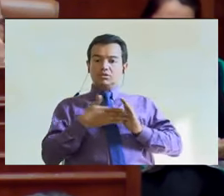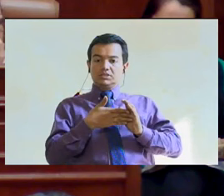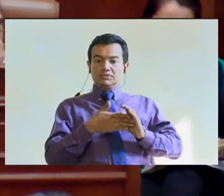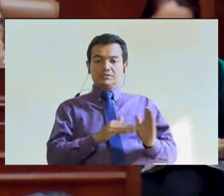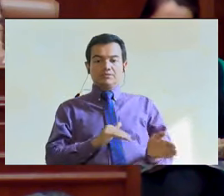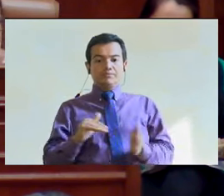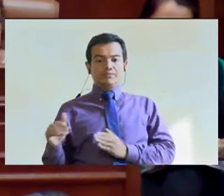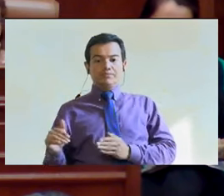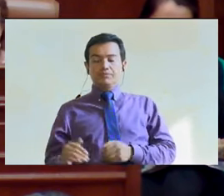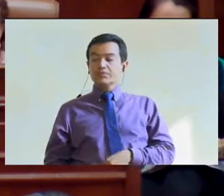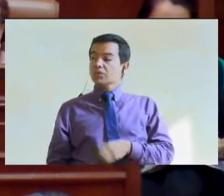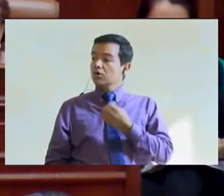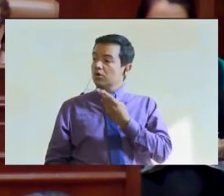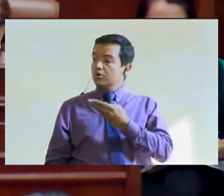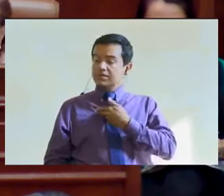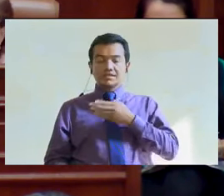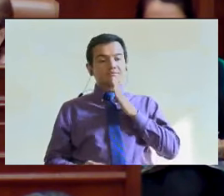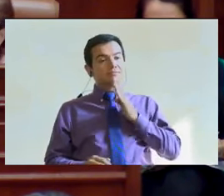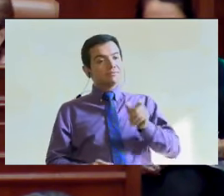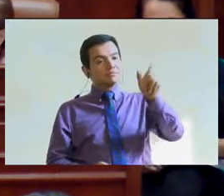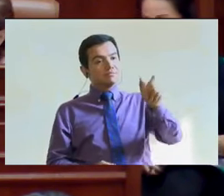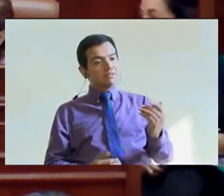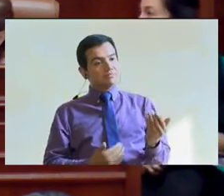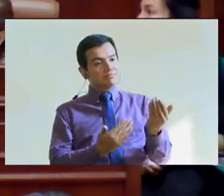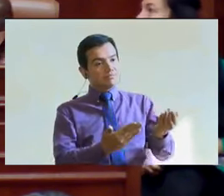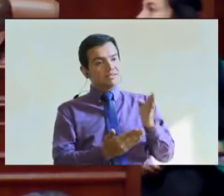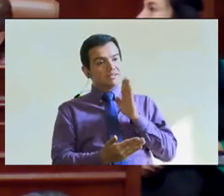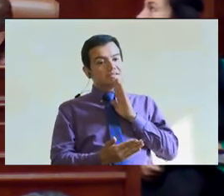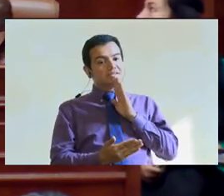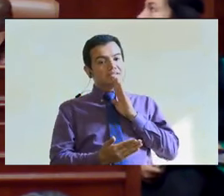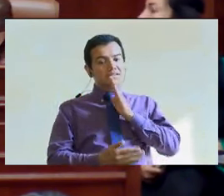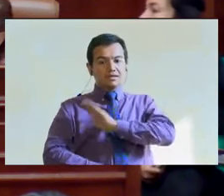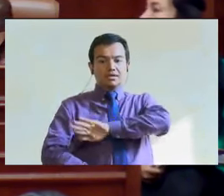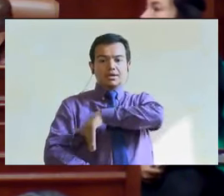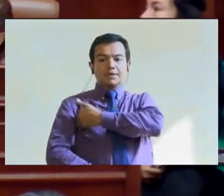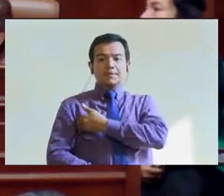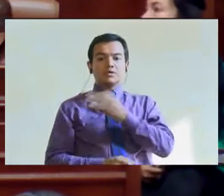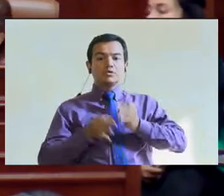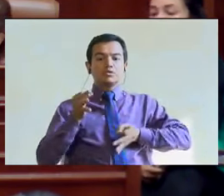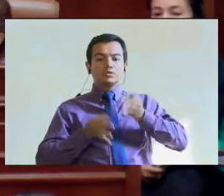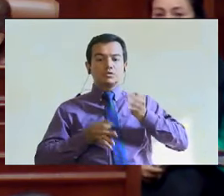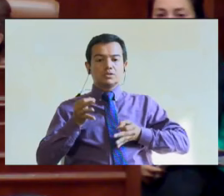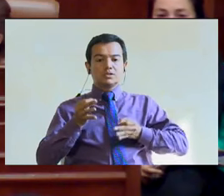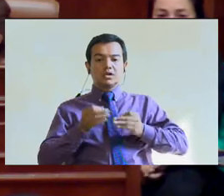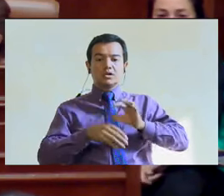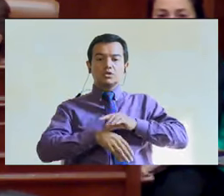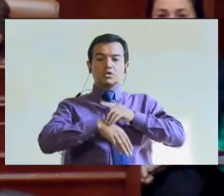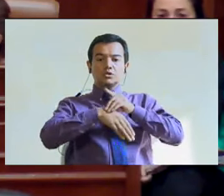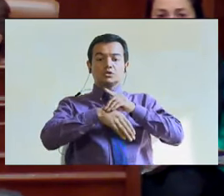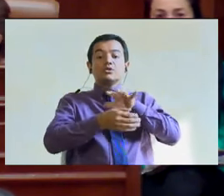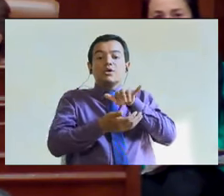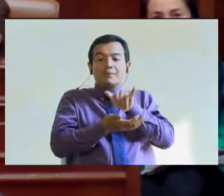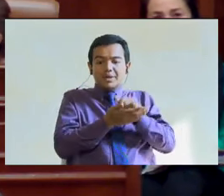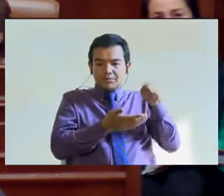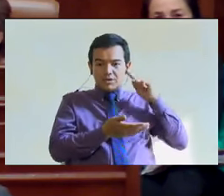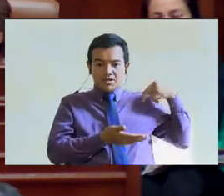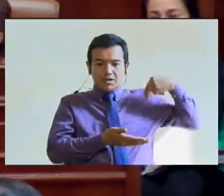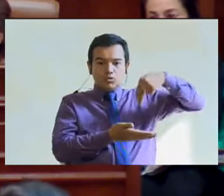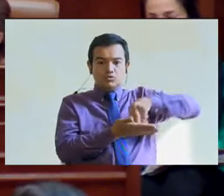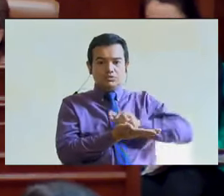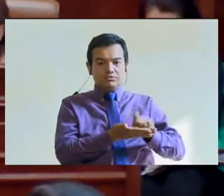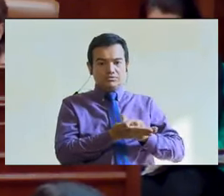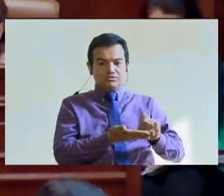con May uso de la palabra señor min de Justicia autor de esta iniciativa